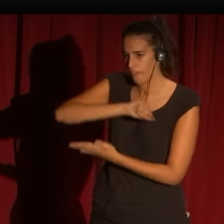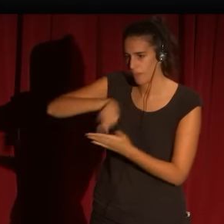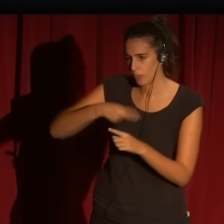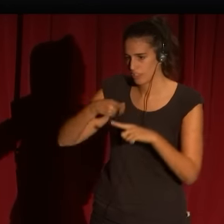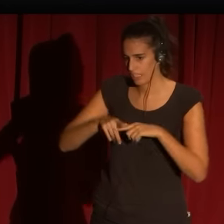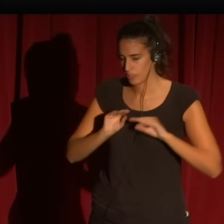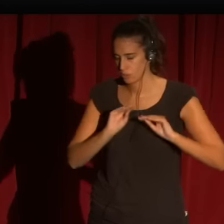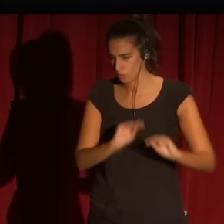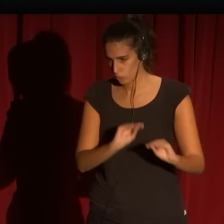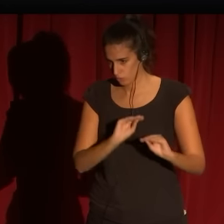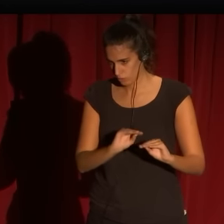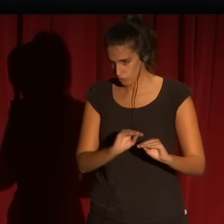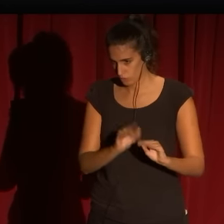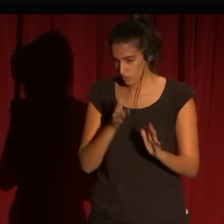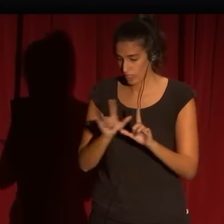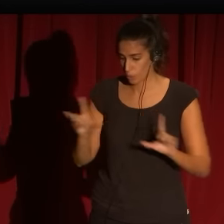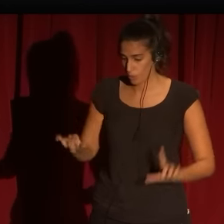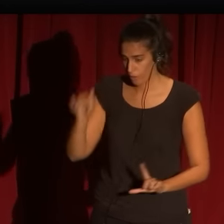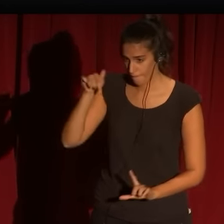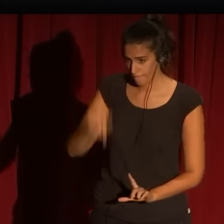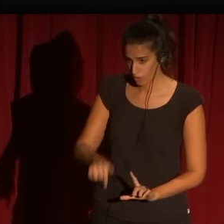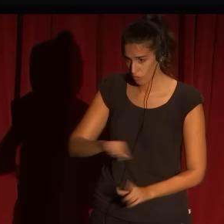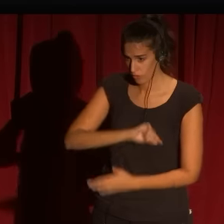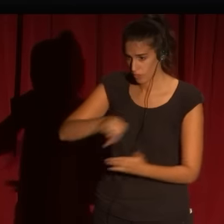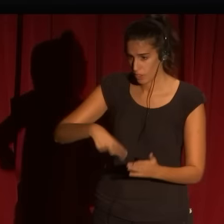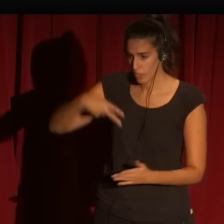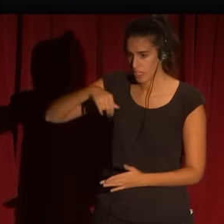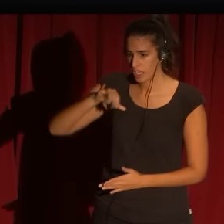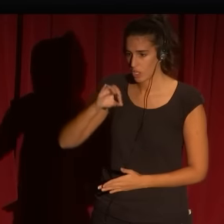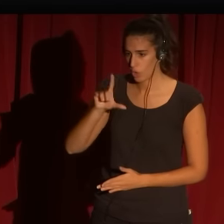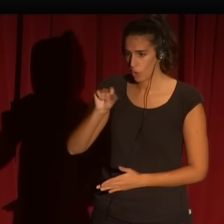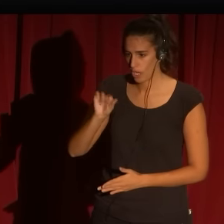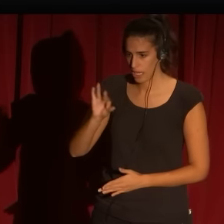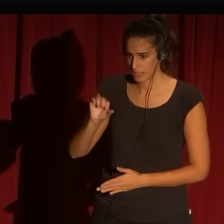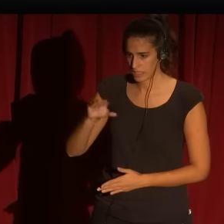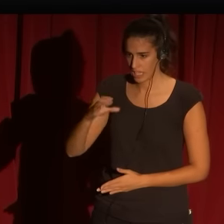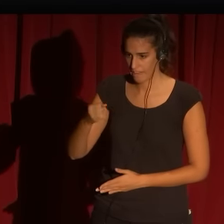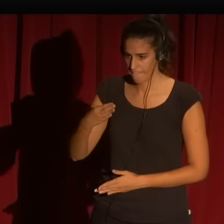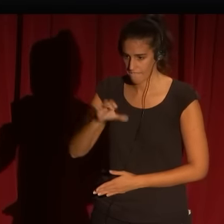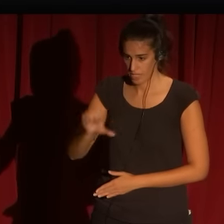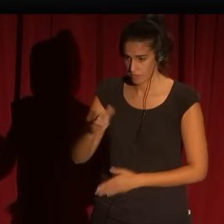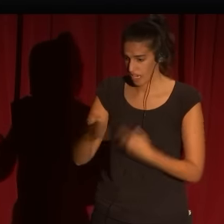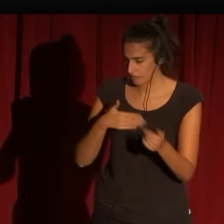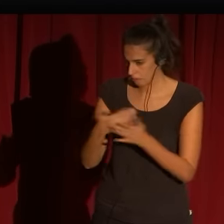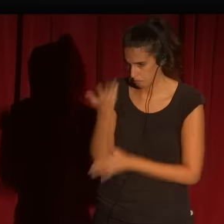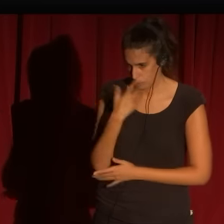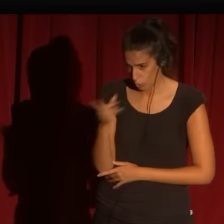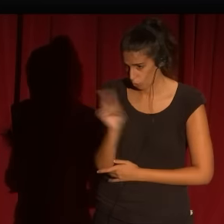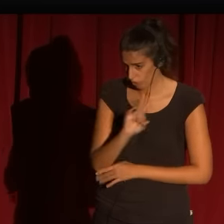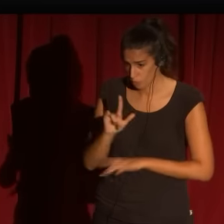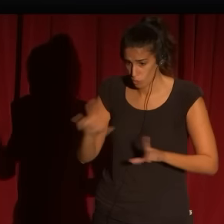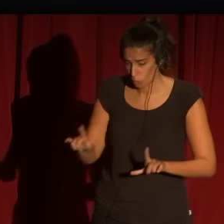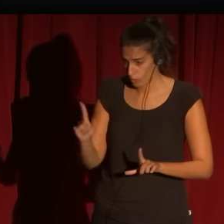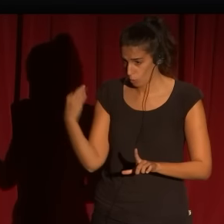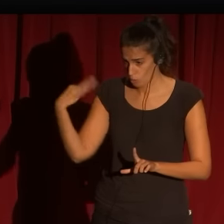ella por Clara paters el cuadro que hay debajo es un cuadro firmado por un tal Nicolas cabe un artista de Queen no sabemos nada de quien solo conocemos este cuadro Pero